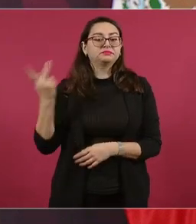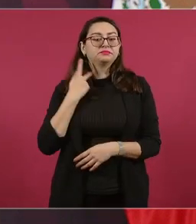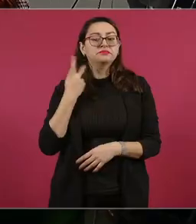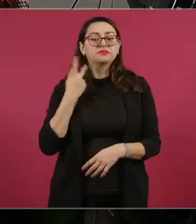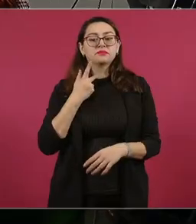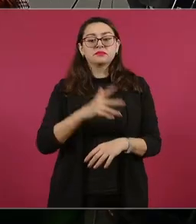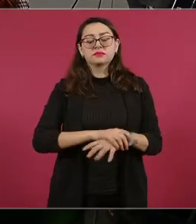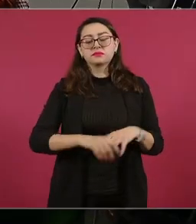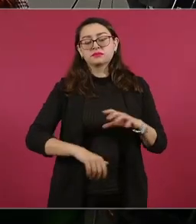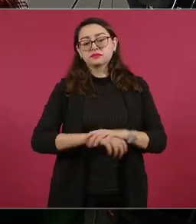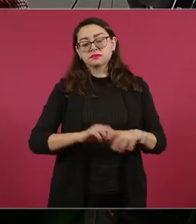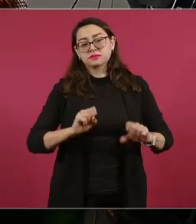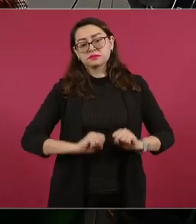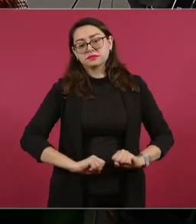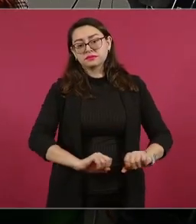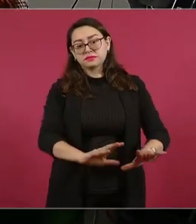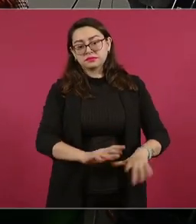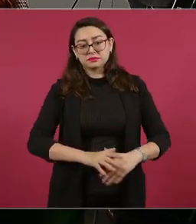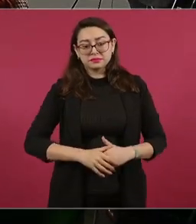O sea,